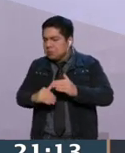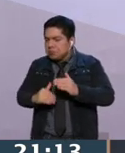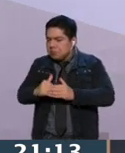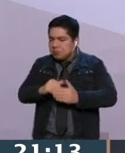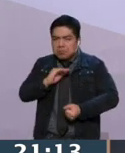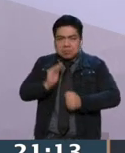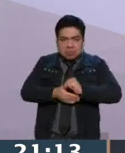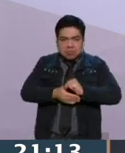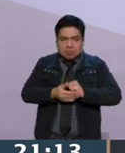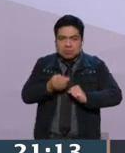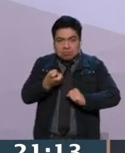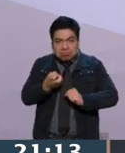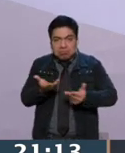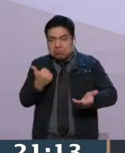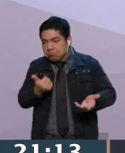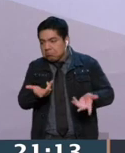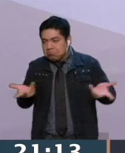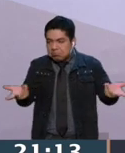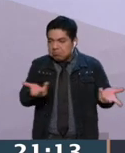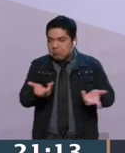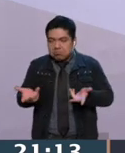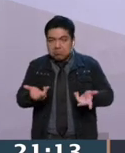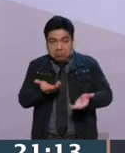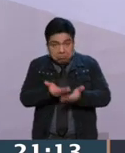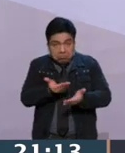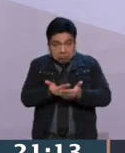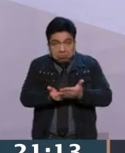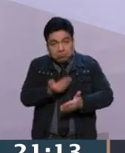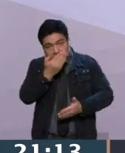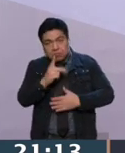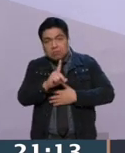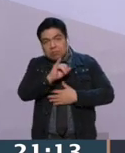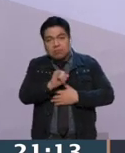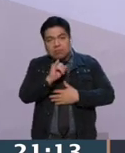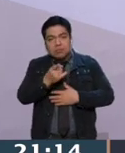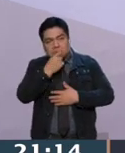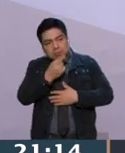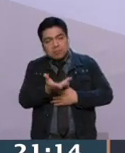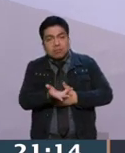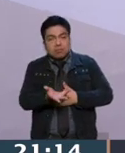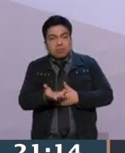concluyó, lo que tú decías, pero pues confirmado ya por el Departamento de Justicia de Estados Unidos.